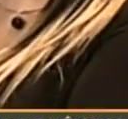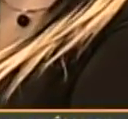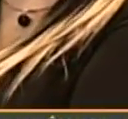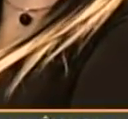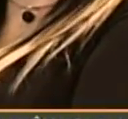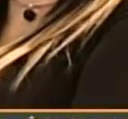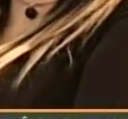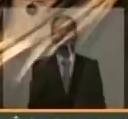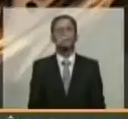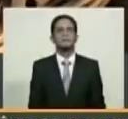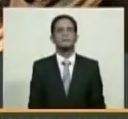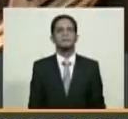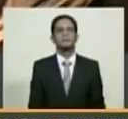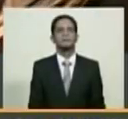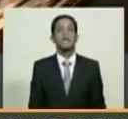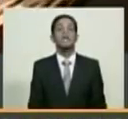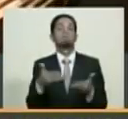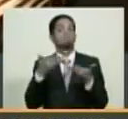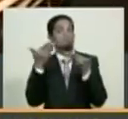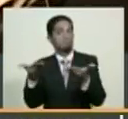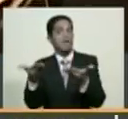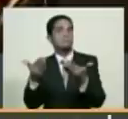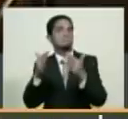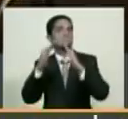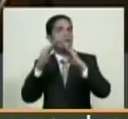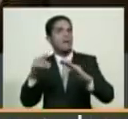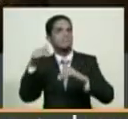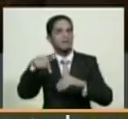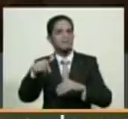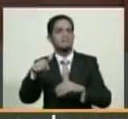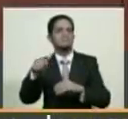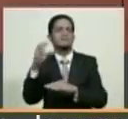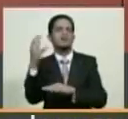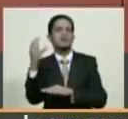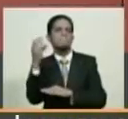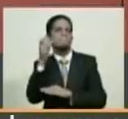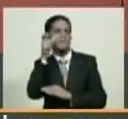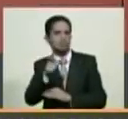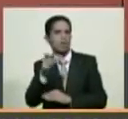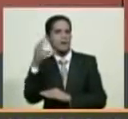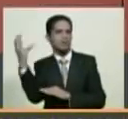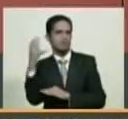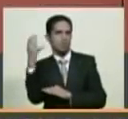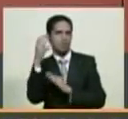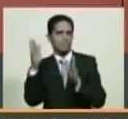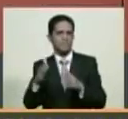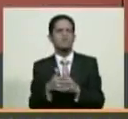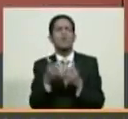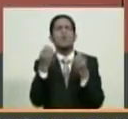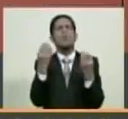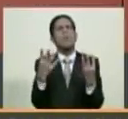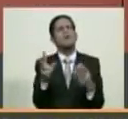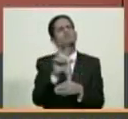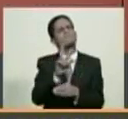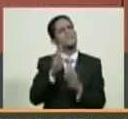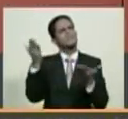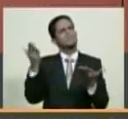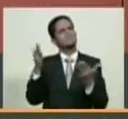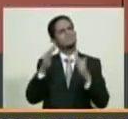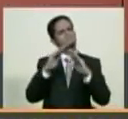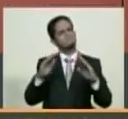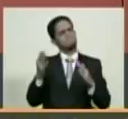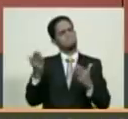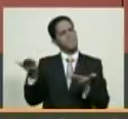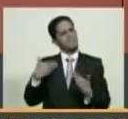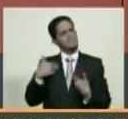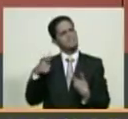entregadas a colombianos. Preguntémonos, ¿cuántos venezolanos y venezolanas han recibido viviendas